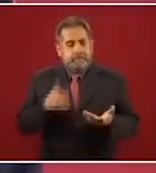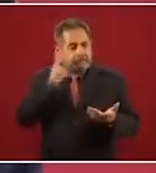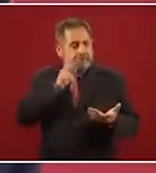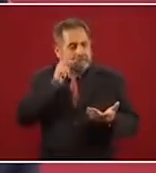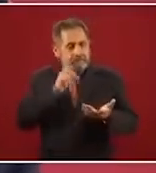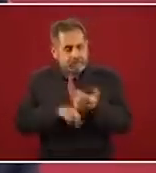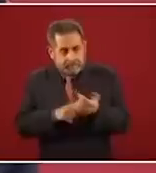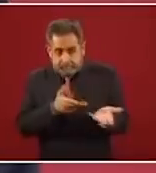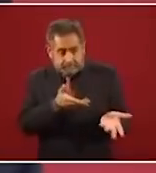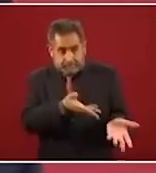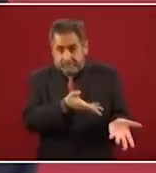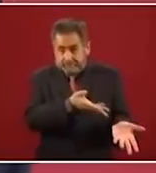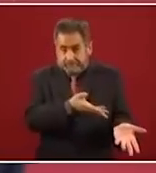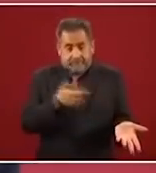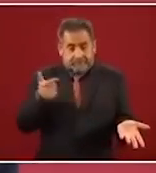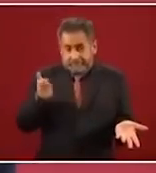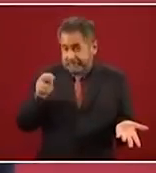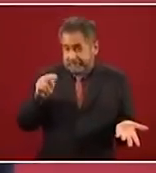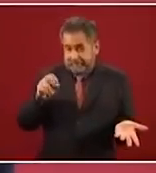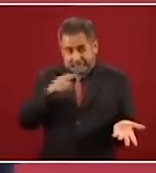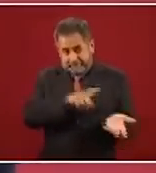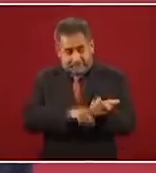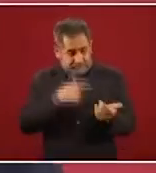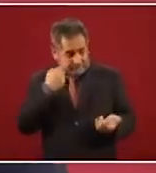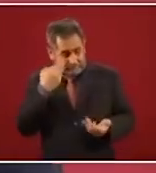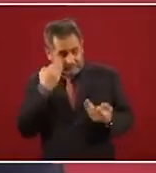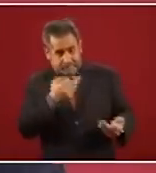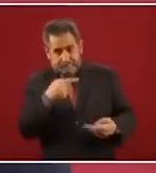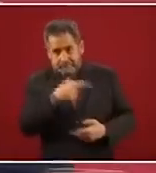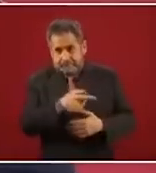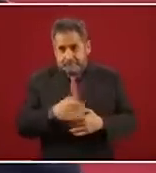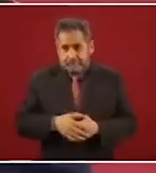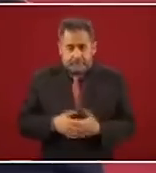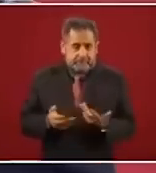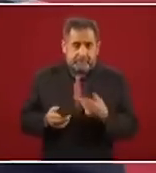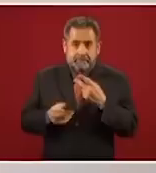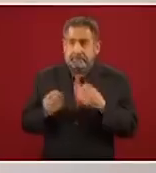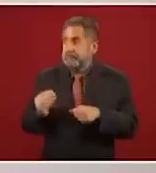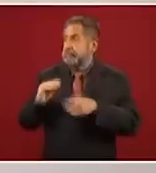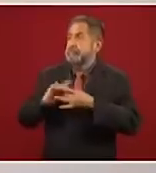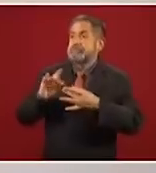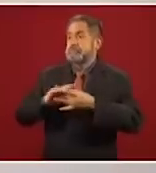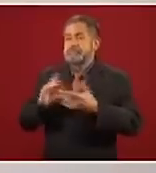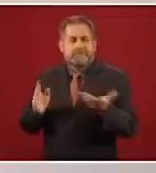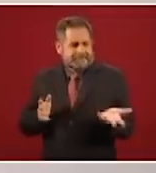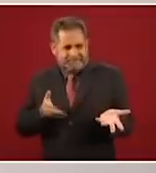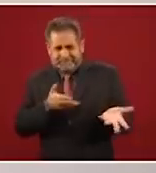Pruebas. Genaro García Luna. Ya, ¿para qué hablamos más?